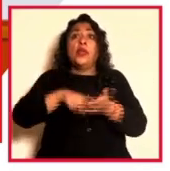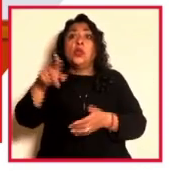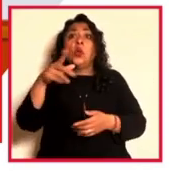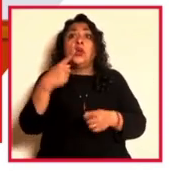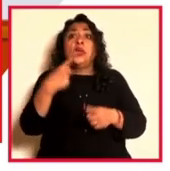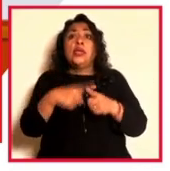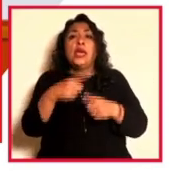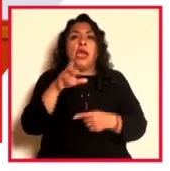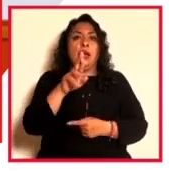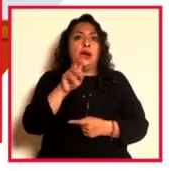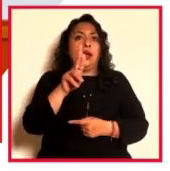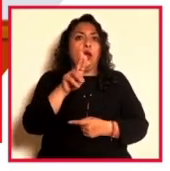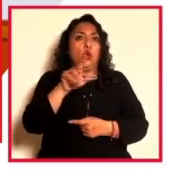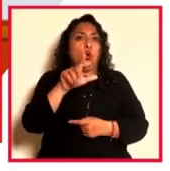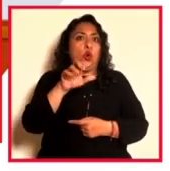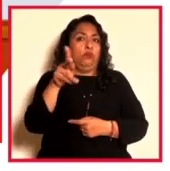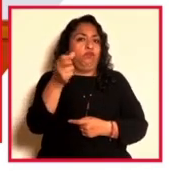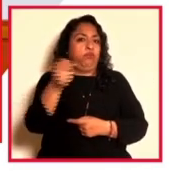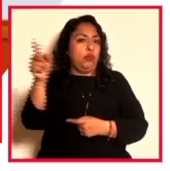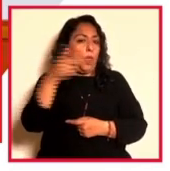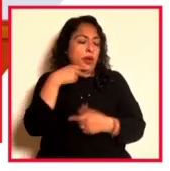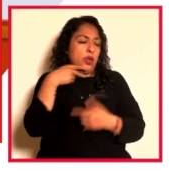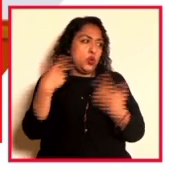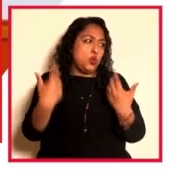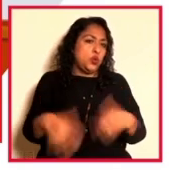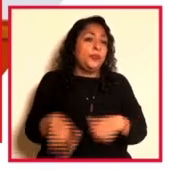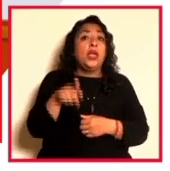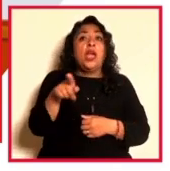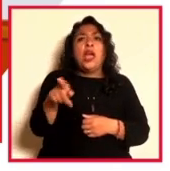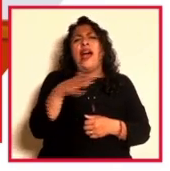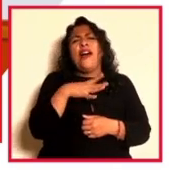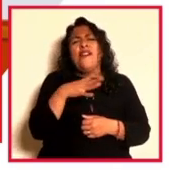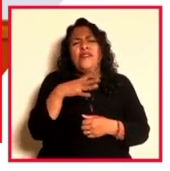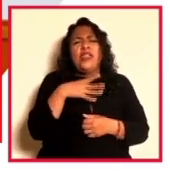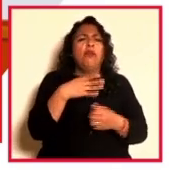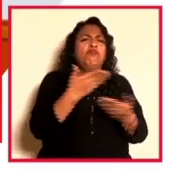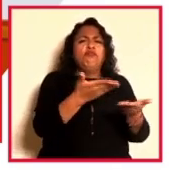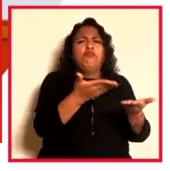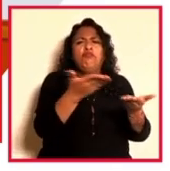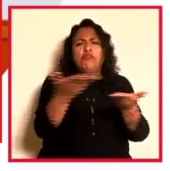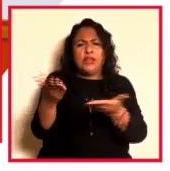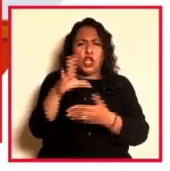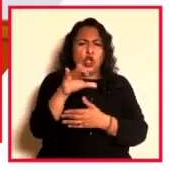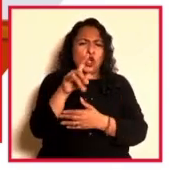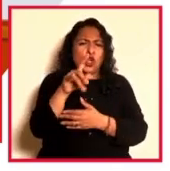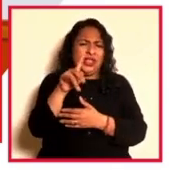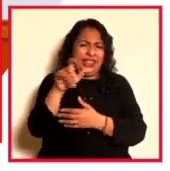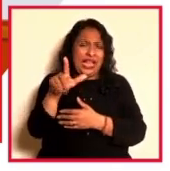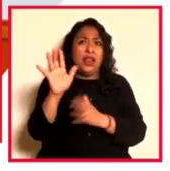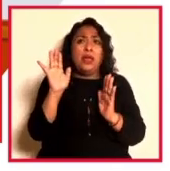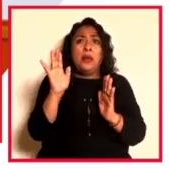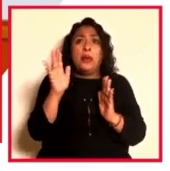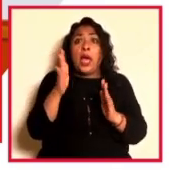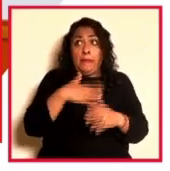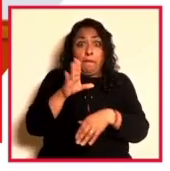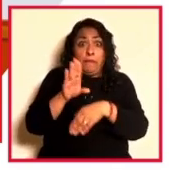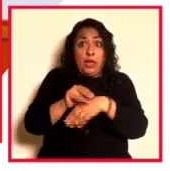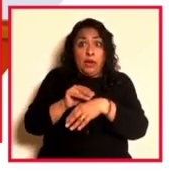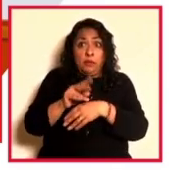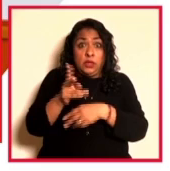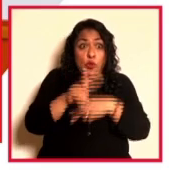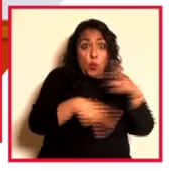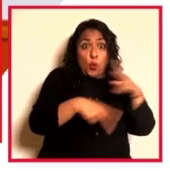extraordinario Entonces hubo un cóctel José Emilio llegó al cóctel Pero a mí no me daban permiso de llegar tarde en mi casa